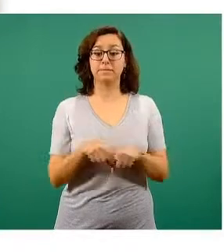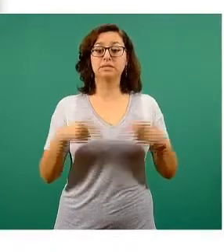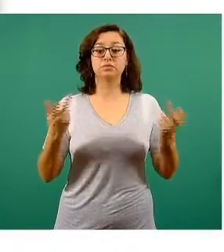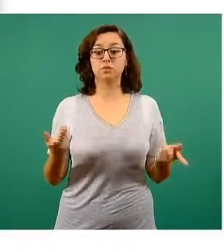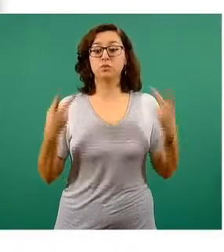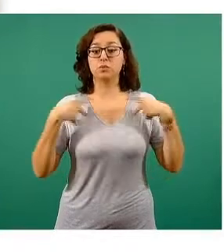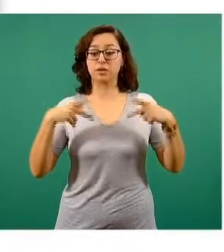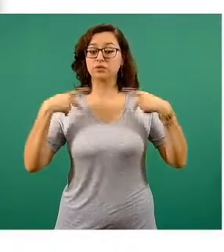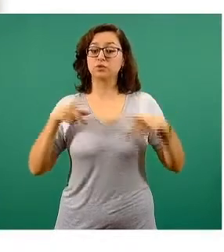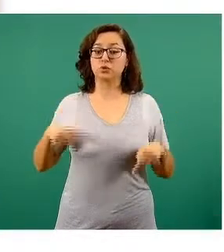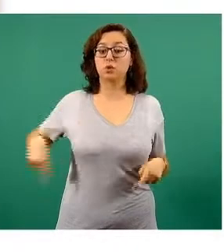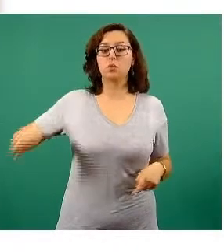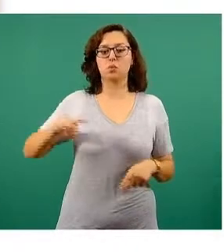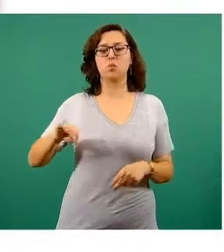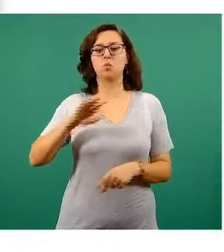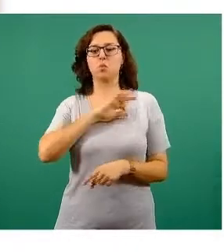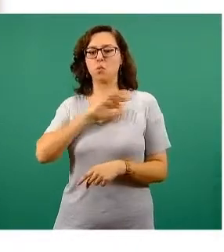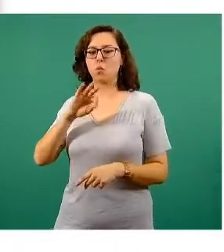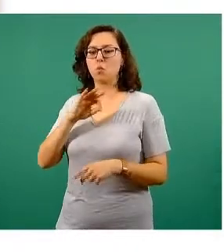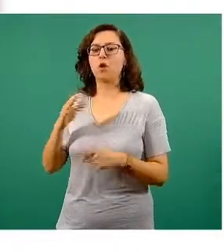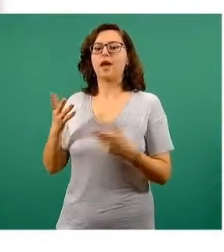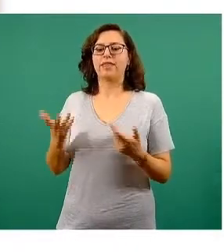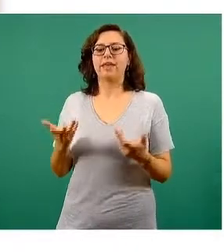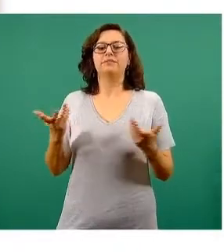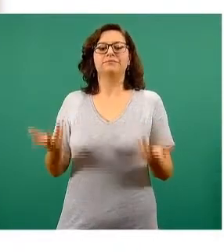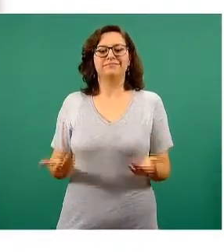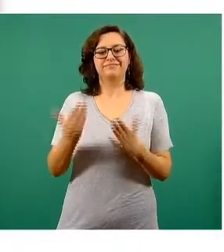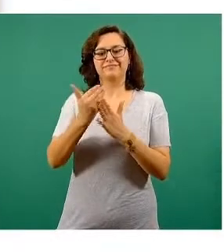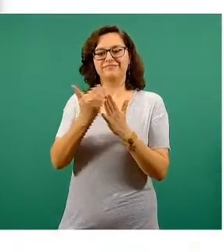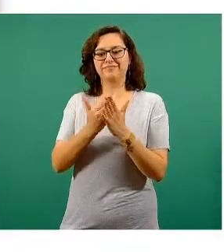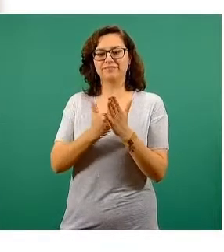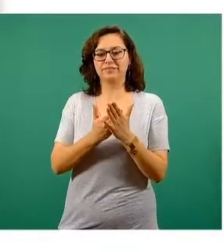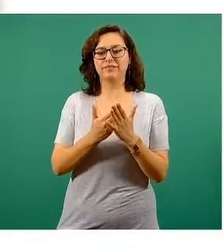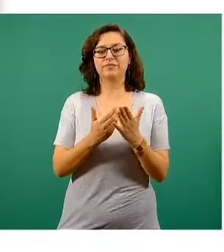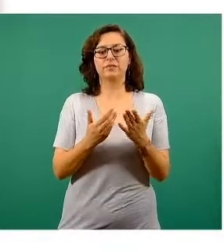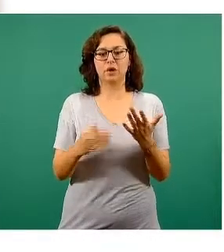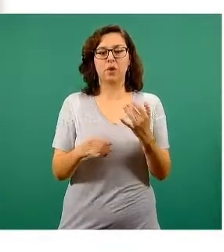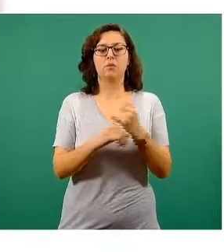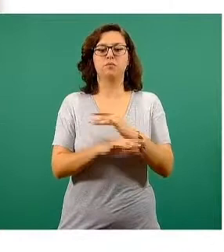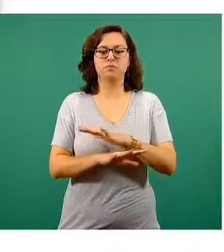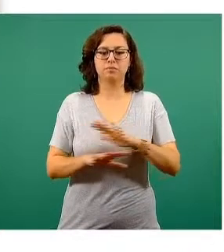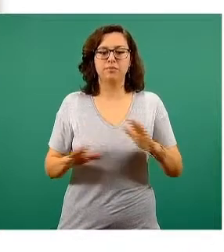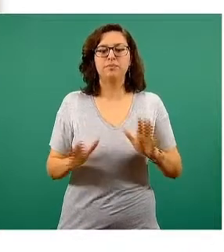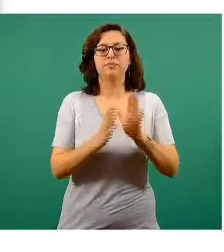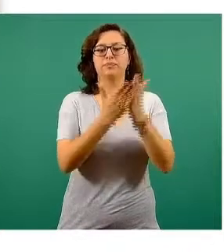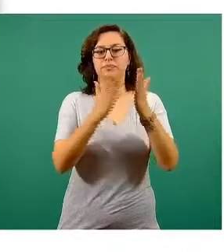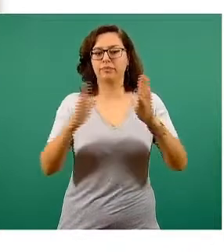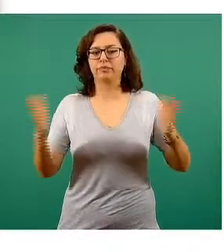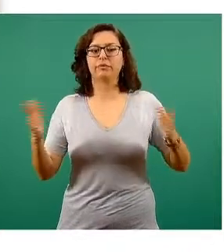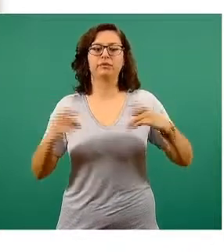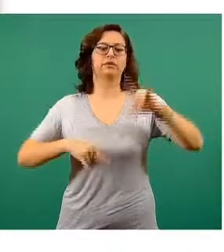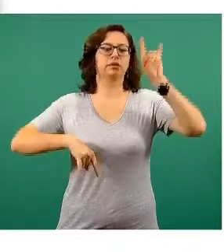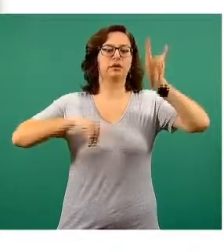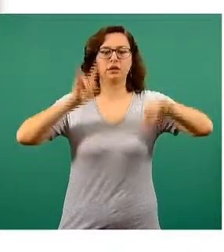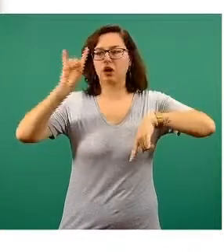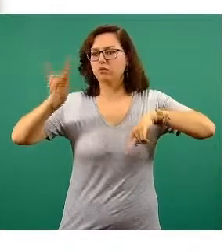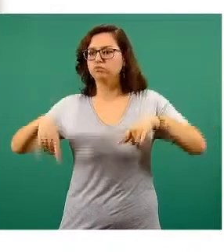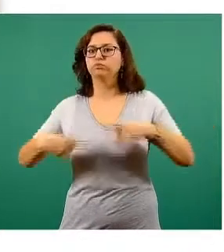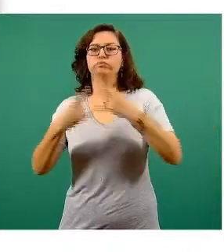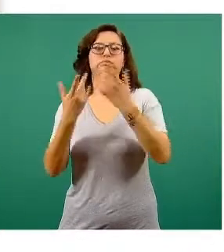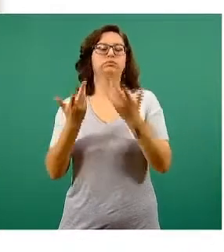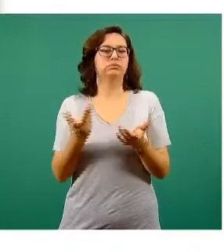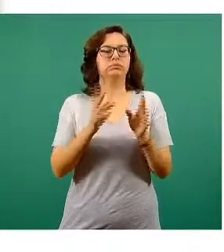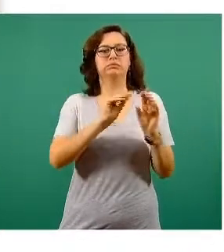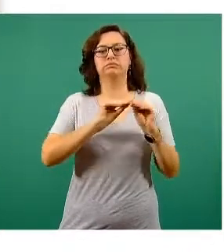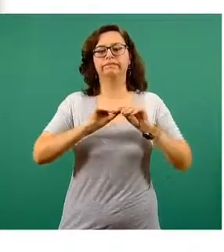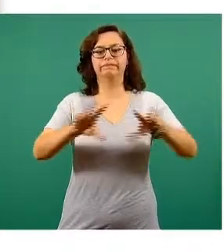este tipo de acciones pueden encontrar una caja de herramientas en donde podrán imprimir pendones, lonas y diferentes materiales